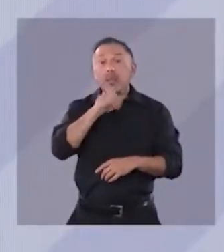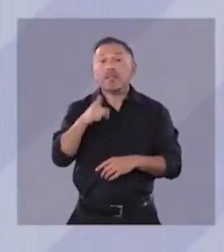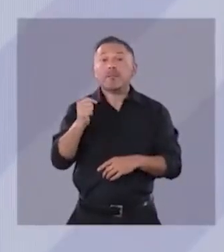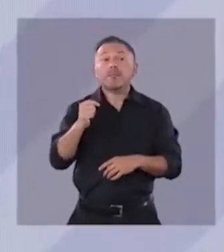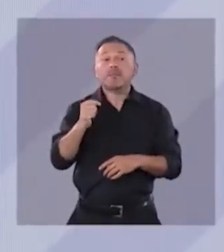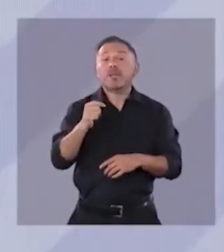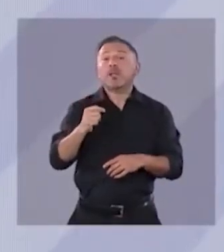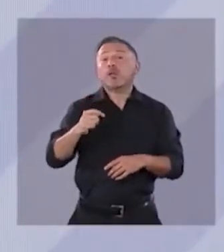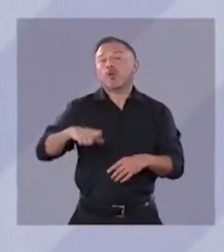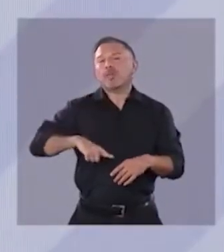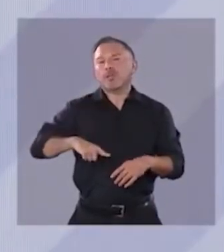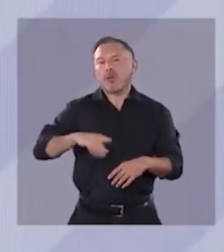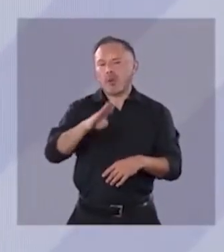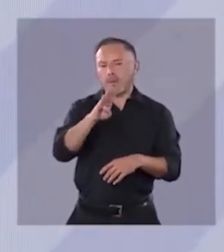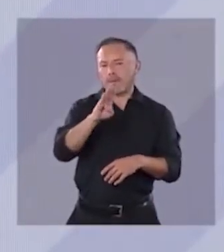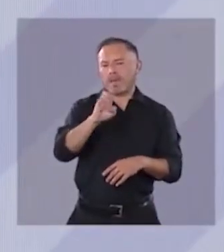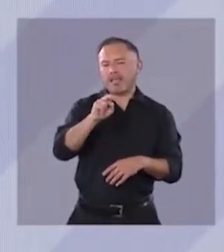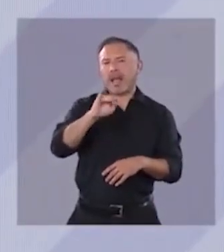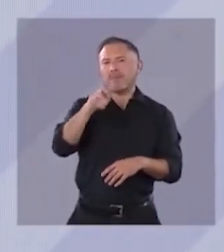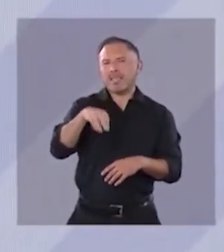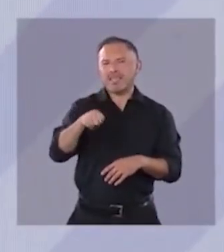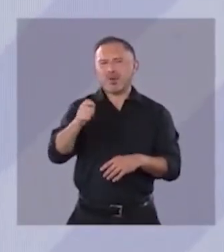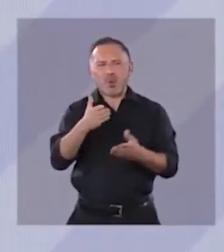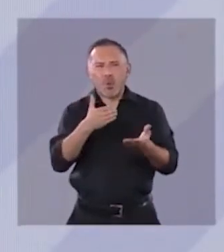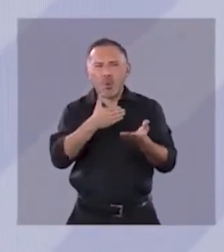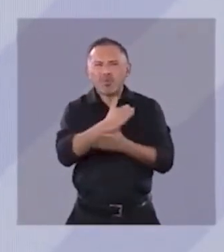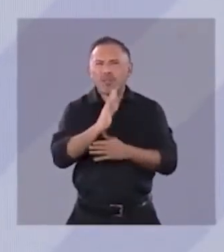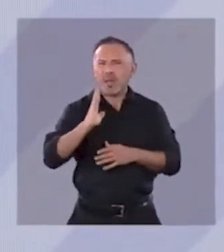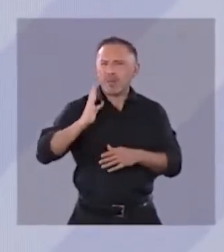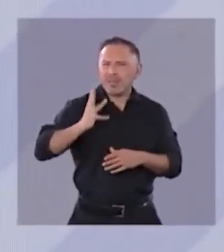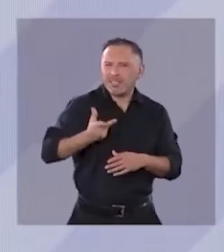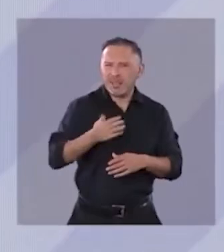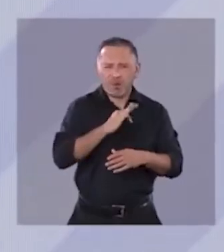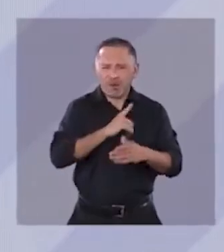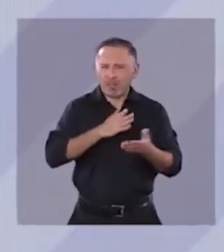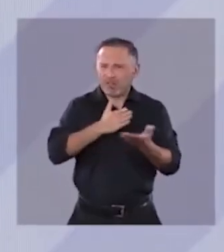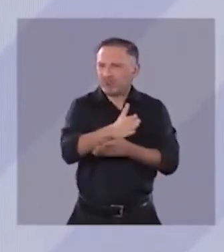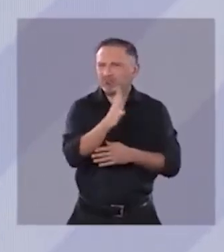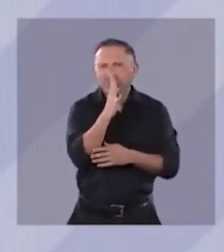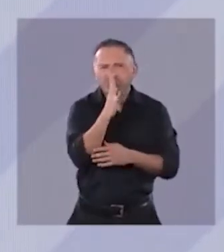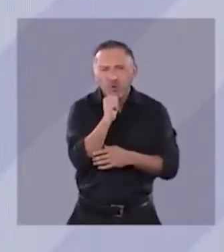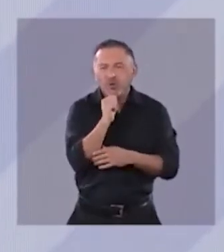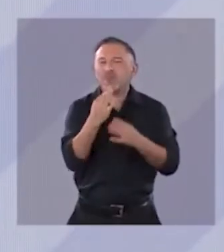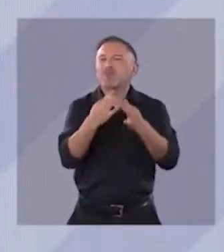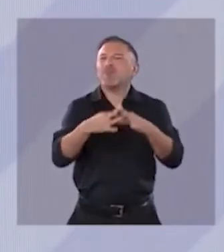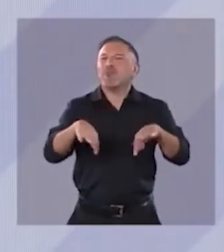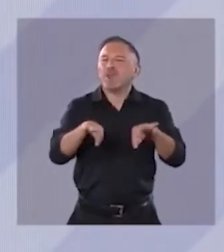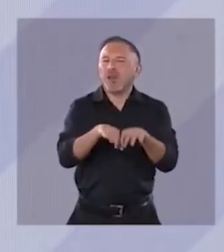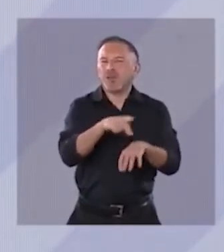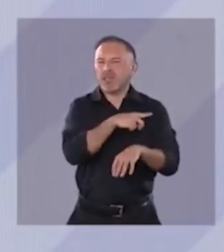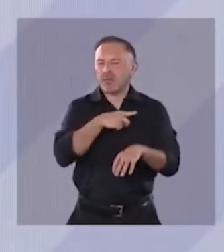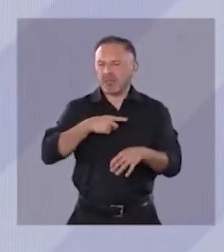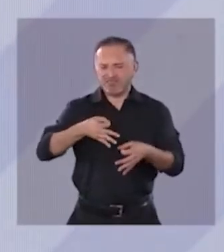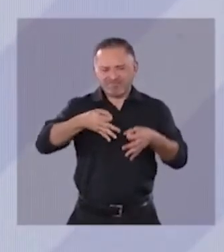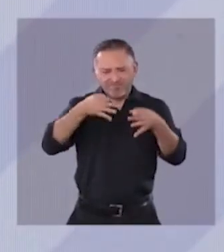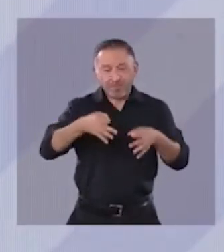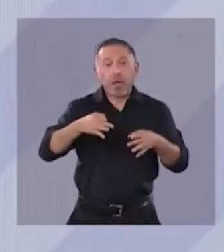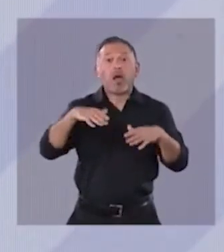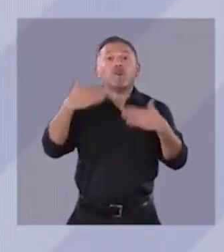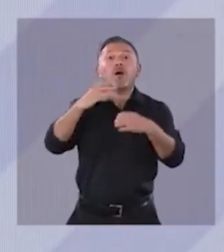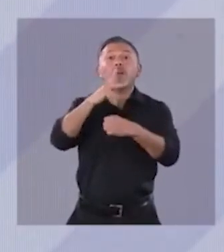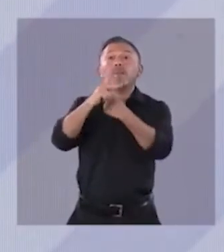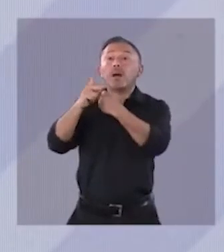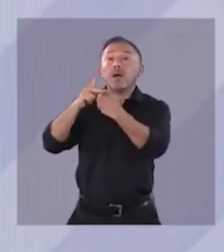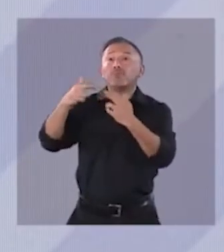Benjamín Netanyahu contra el pueblo palestino. Se necesita congruencia, firmeza y dignidad en la política exterior para que México vuelva a tener